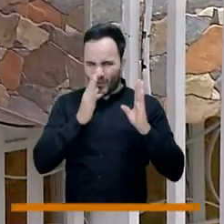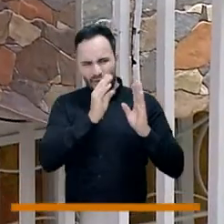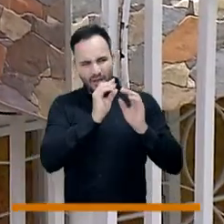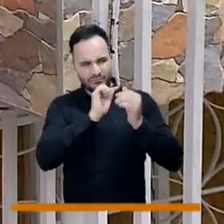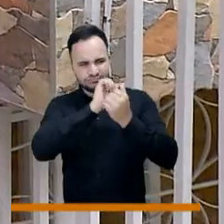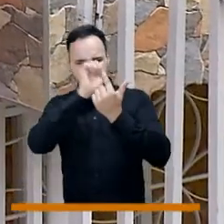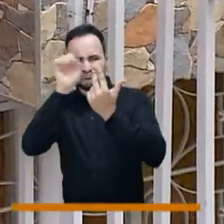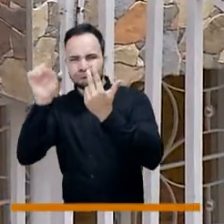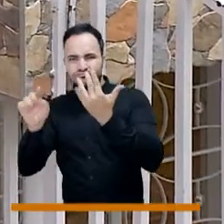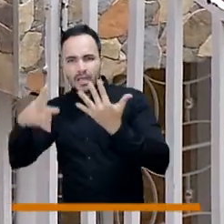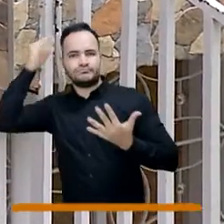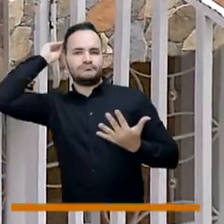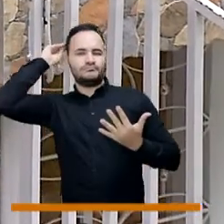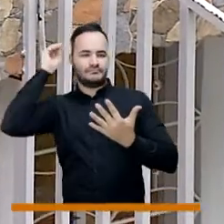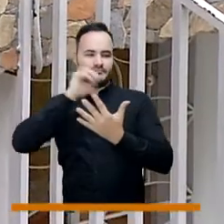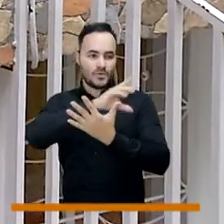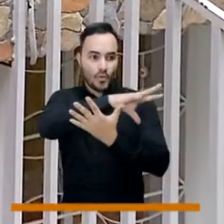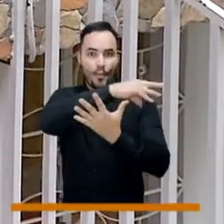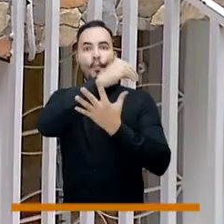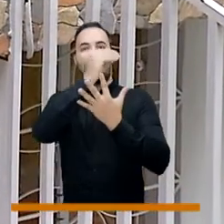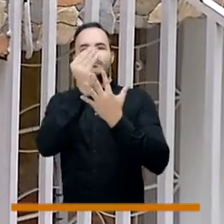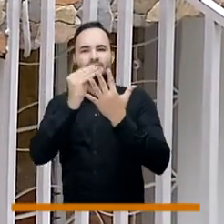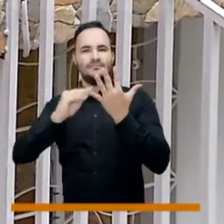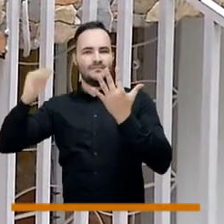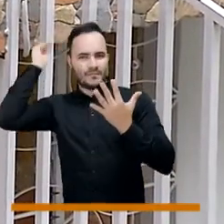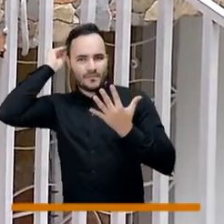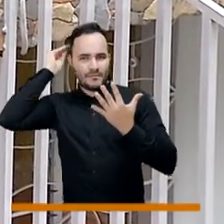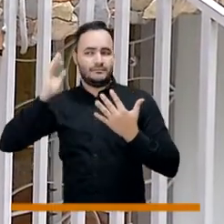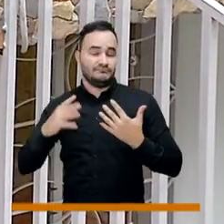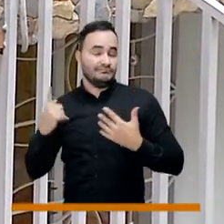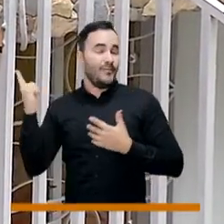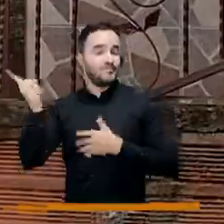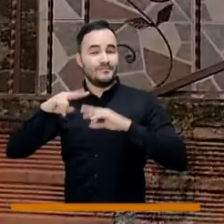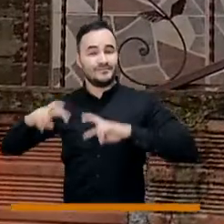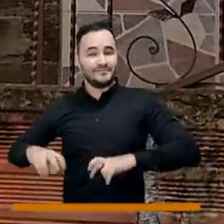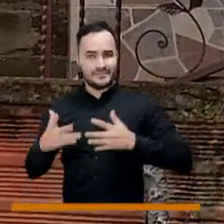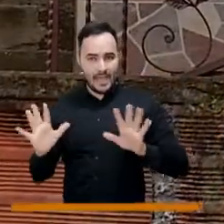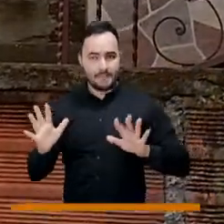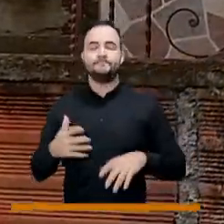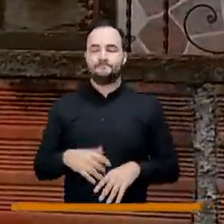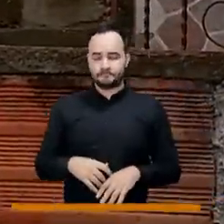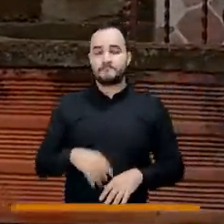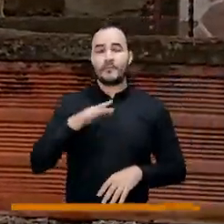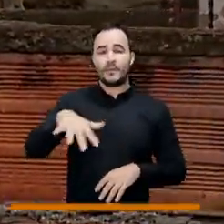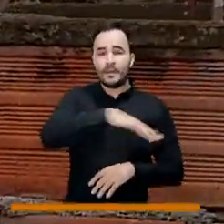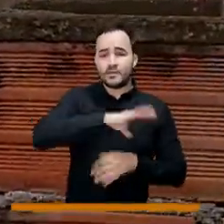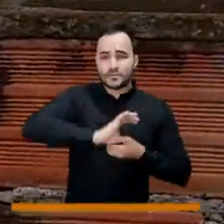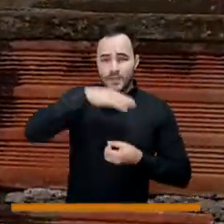en programas como Jornada Complementaria, llevamos y se están dando en la ciudad